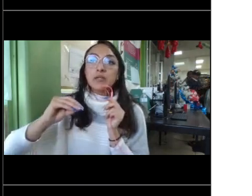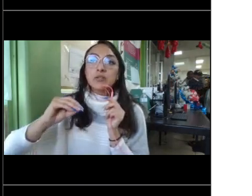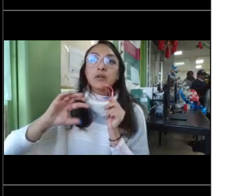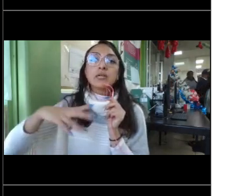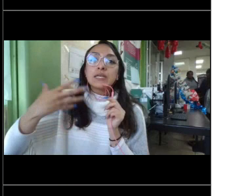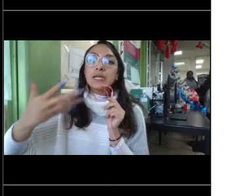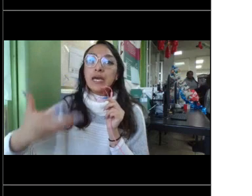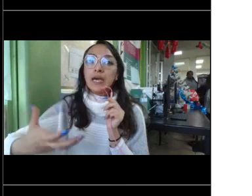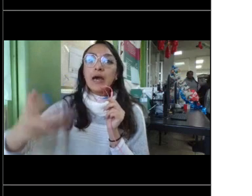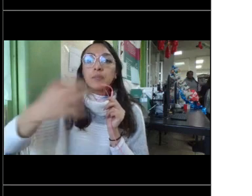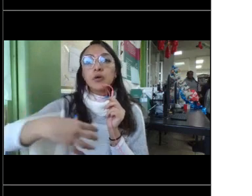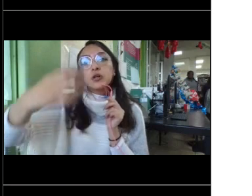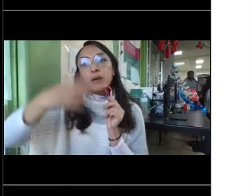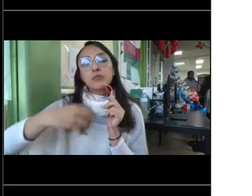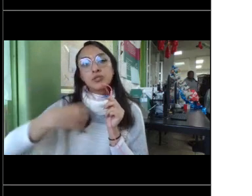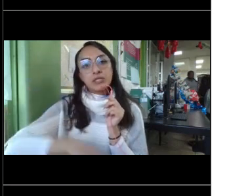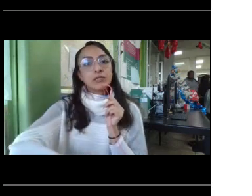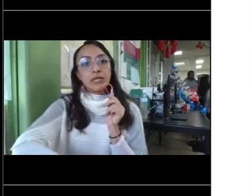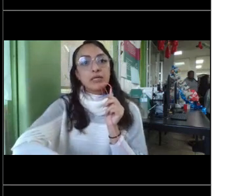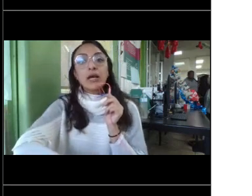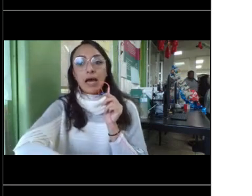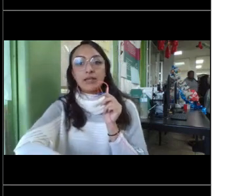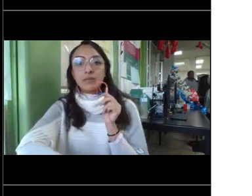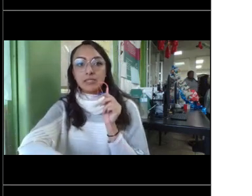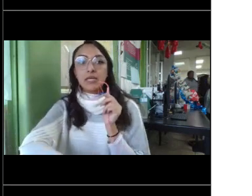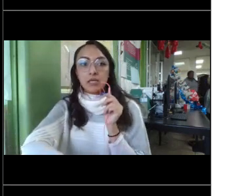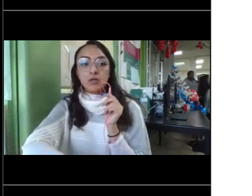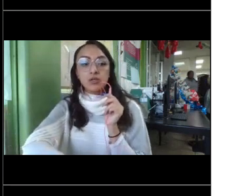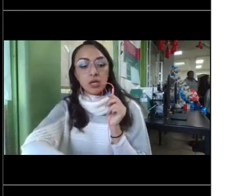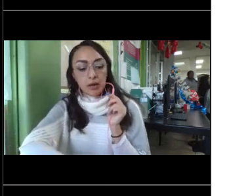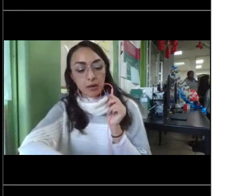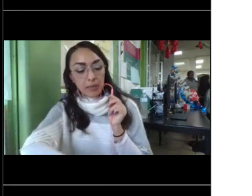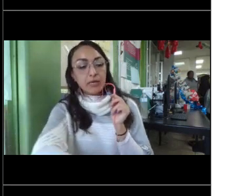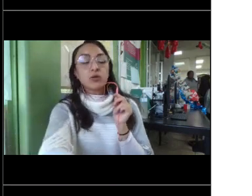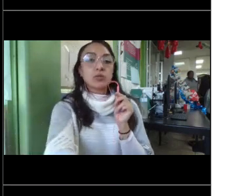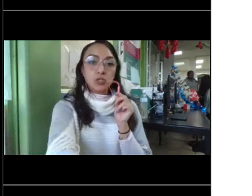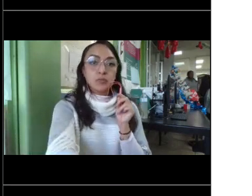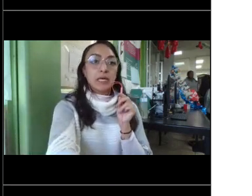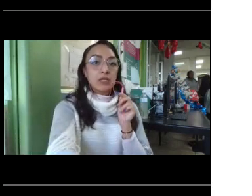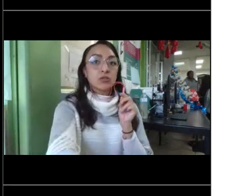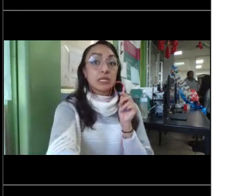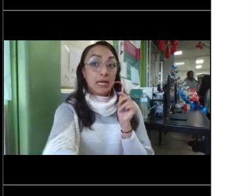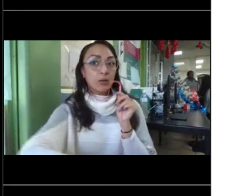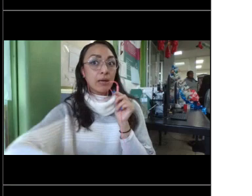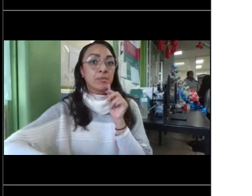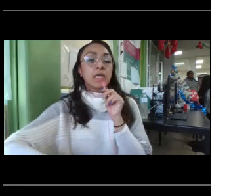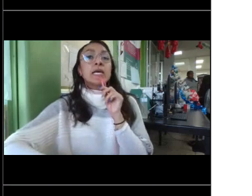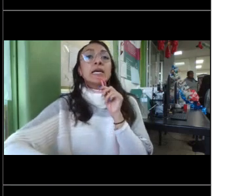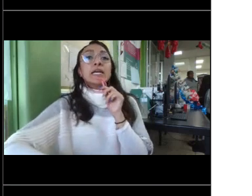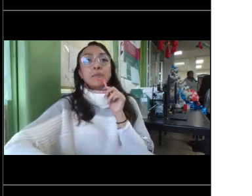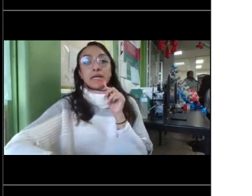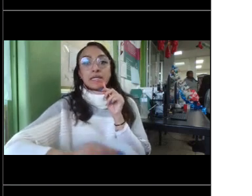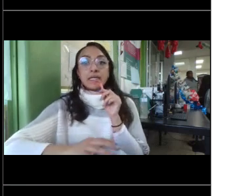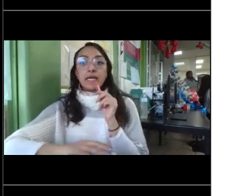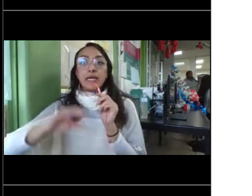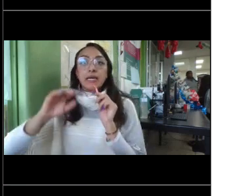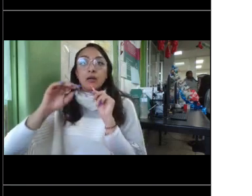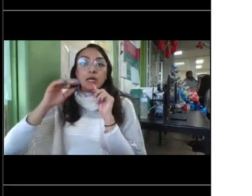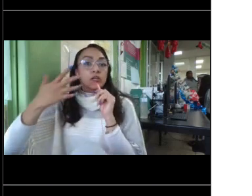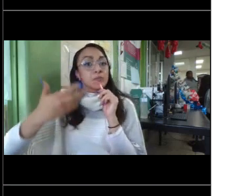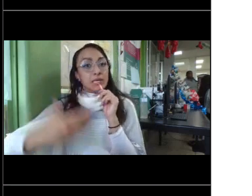ir vinculando qué apoyo vamos a tener a través de ellos para con nuestros pequeños en el aula. Y